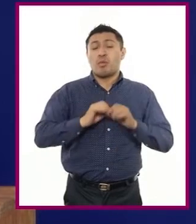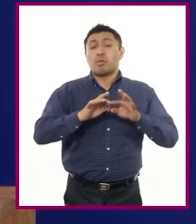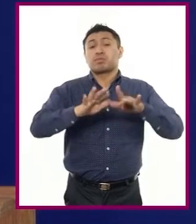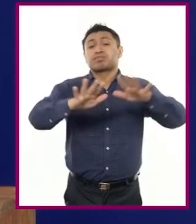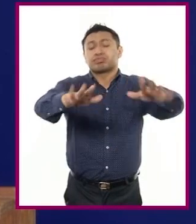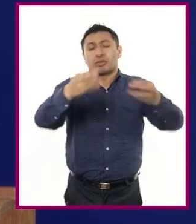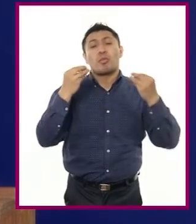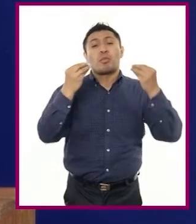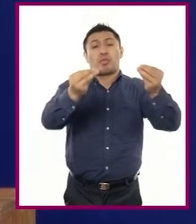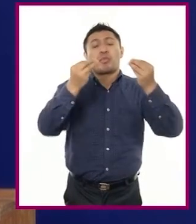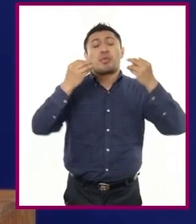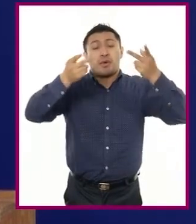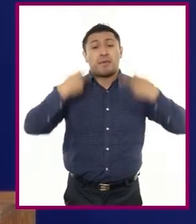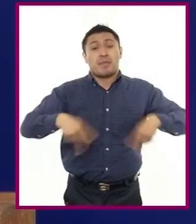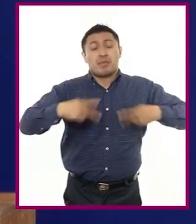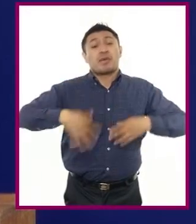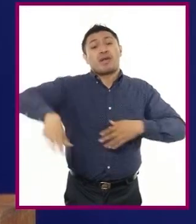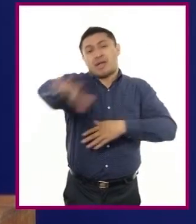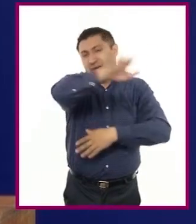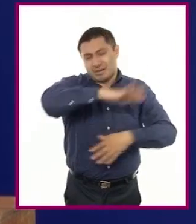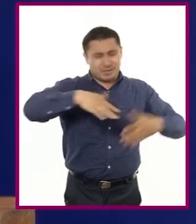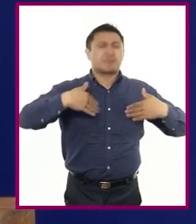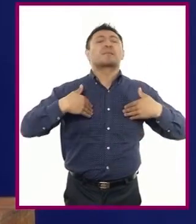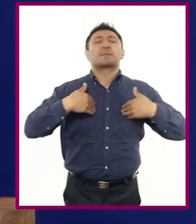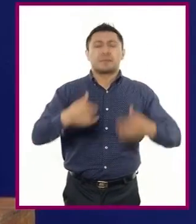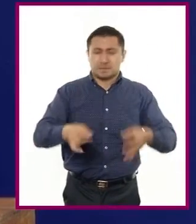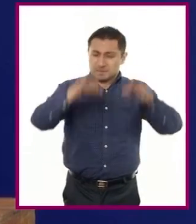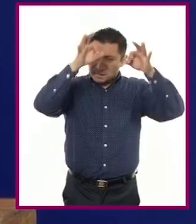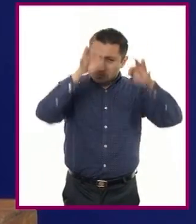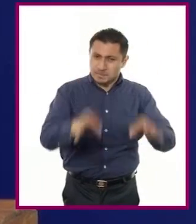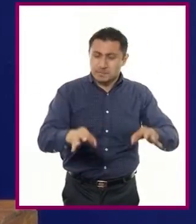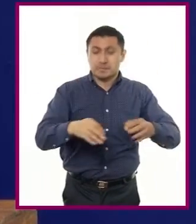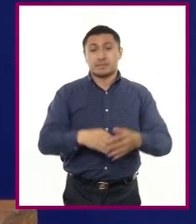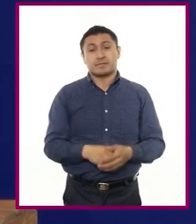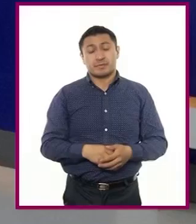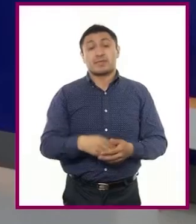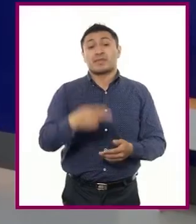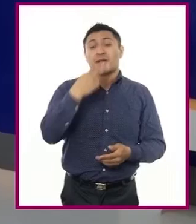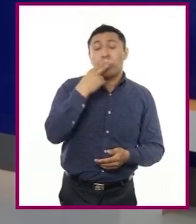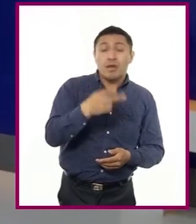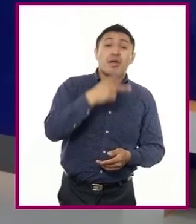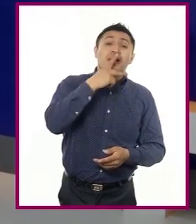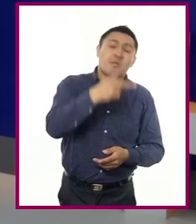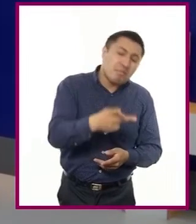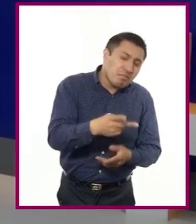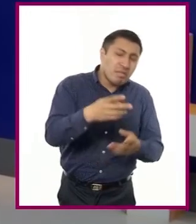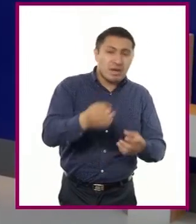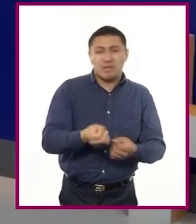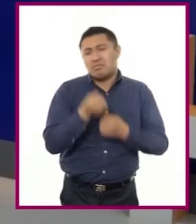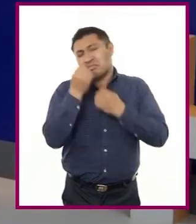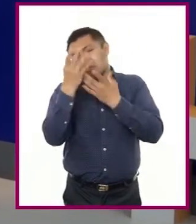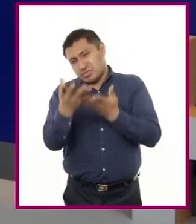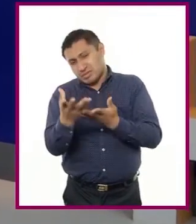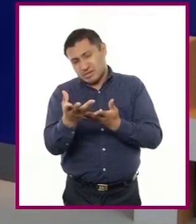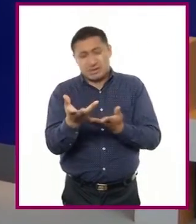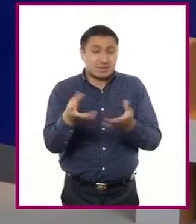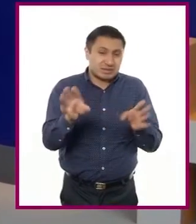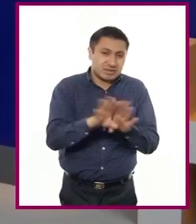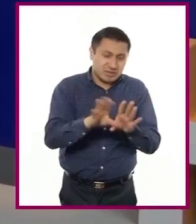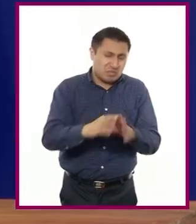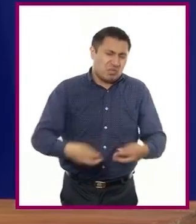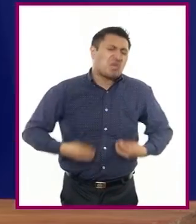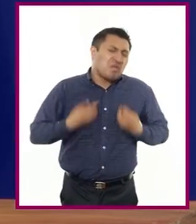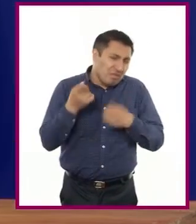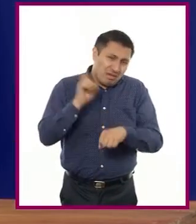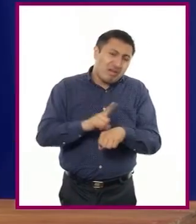de personas y que estos sean comprendidos a cabalidad mediante palabras y expresiones que solemos emplear en la vida